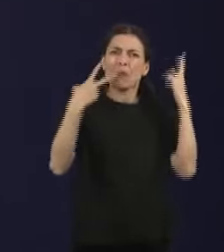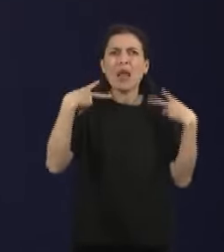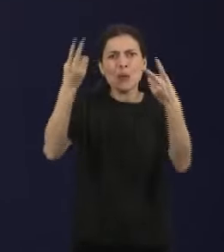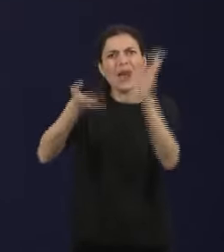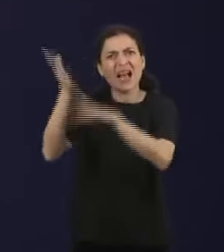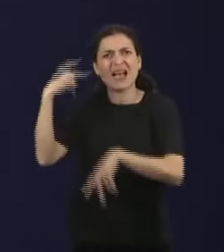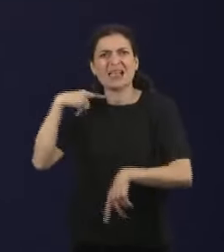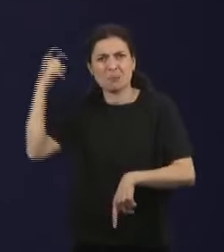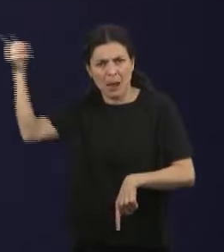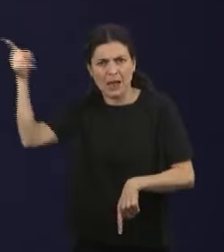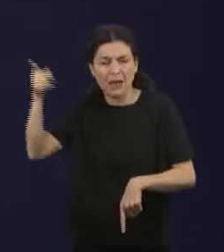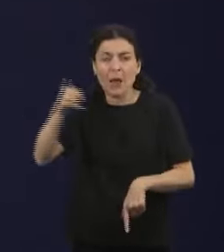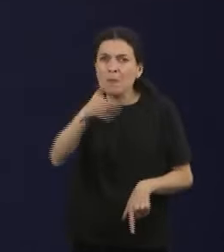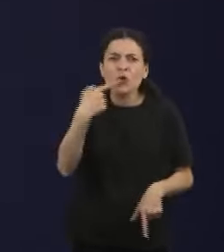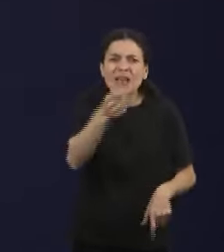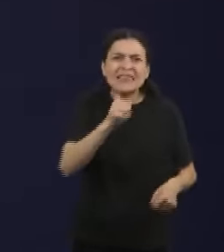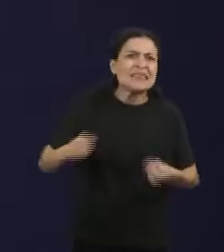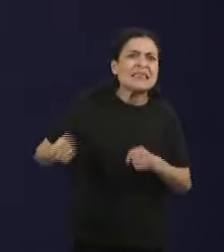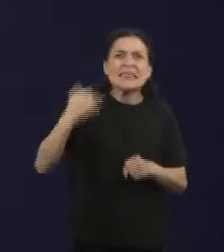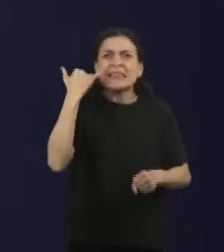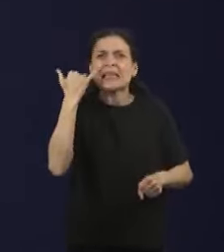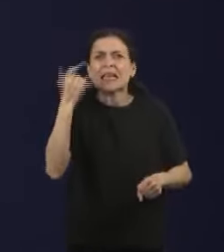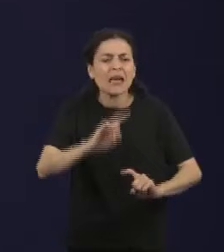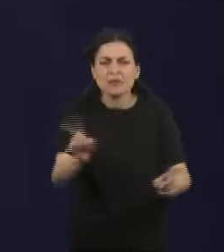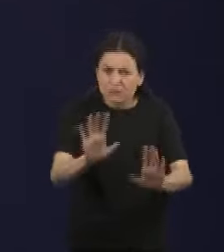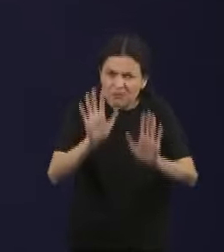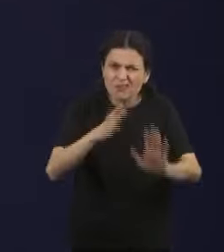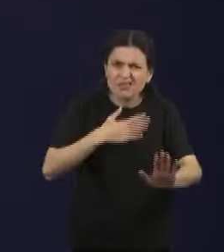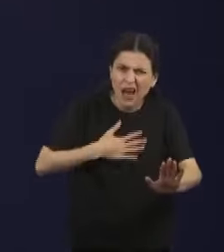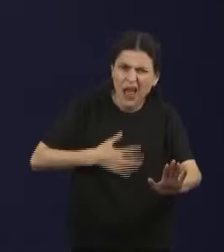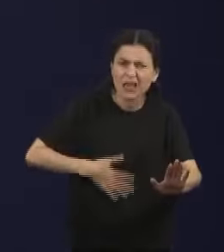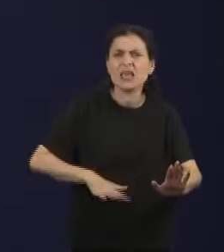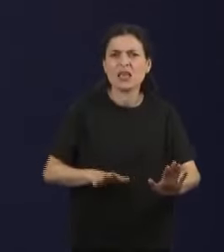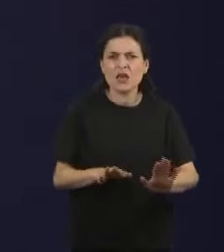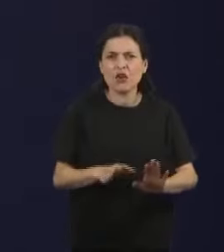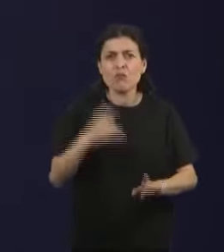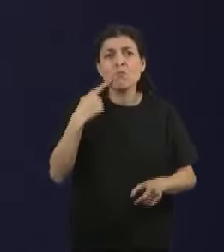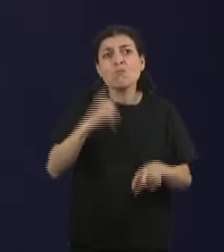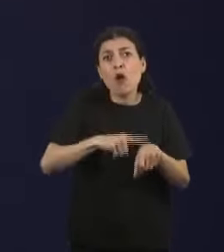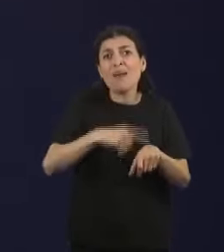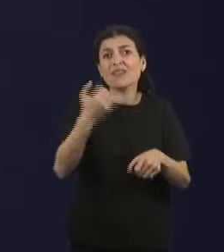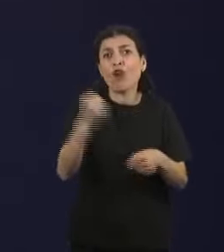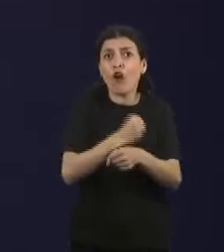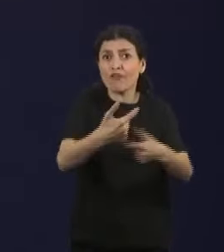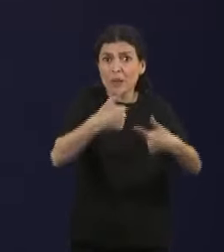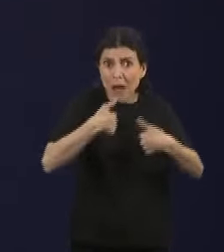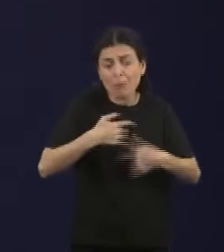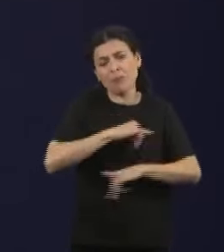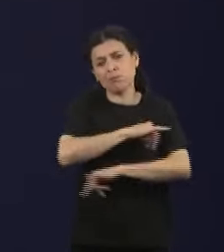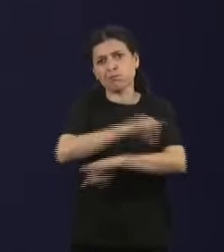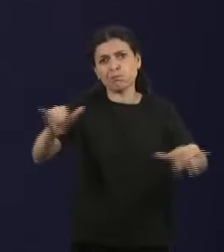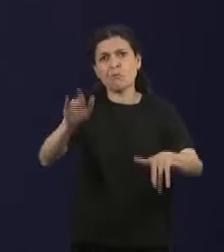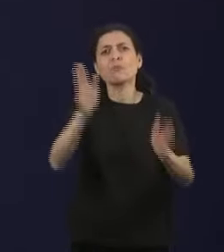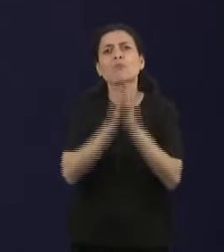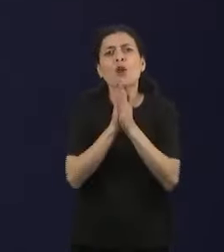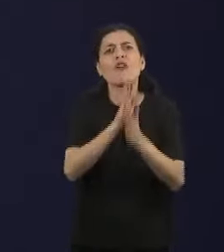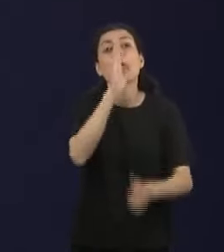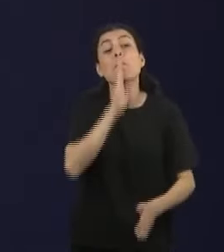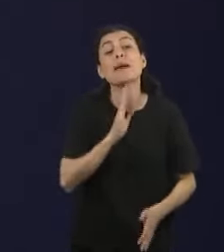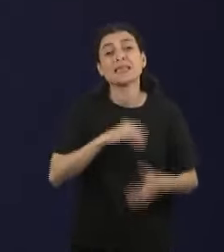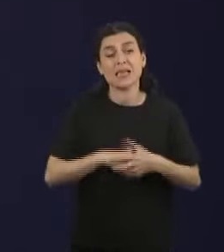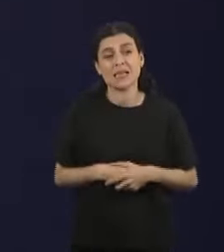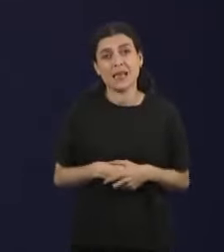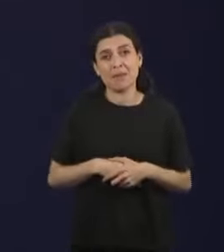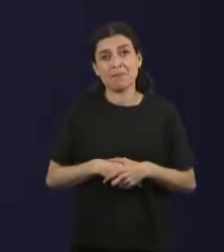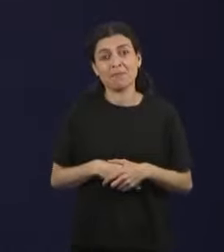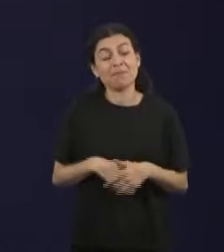confirmar no sean ansiosos en serio no sean ansiosos por favor paciencia